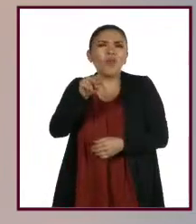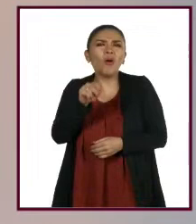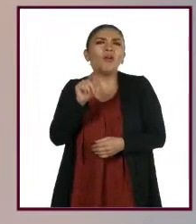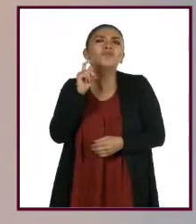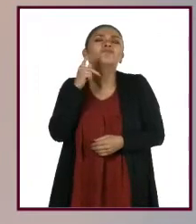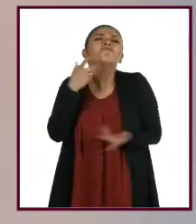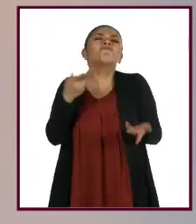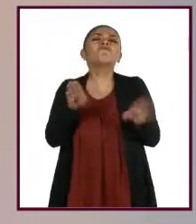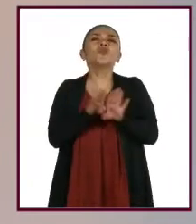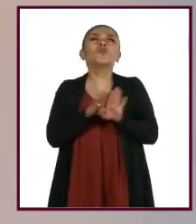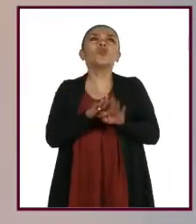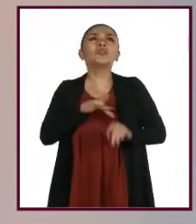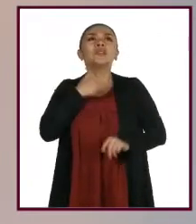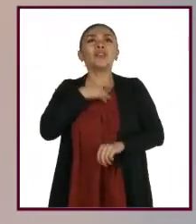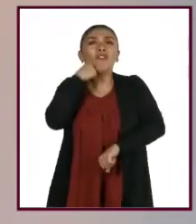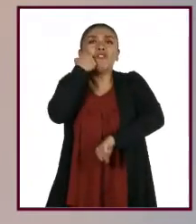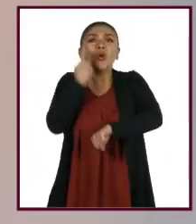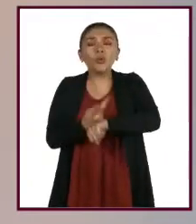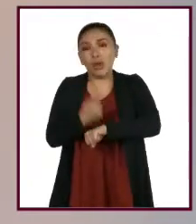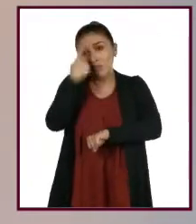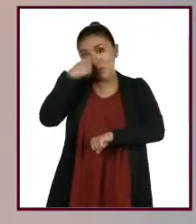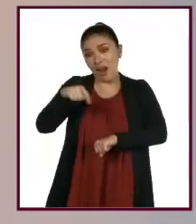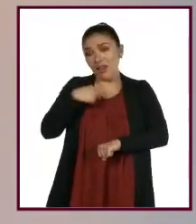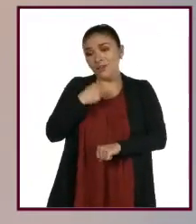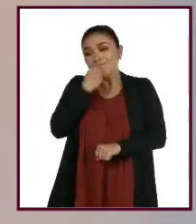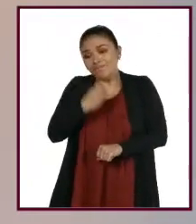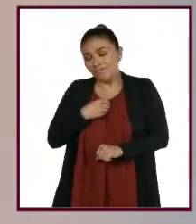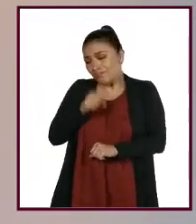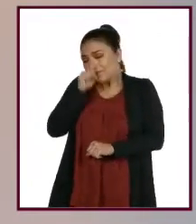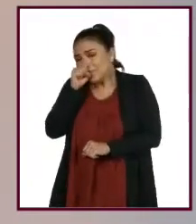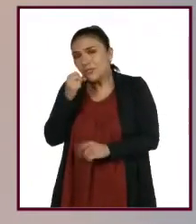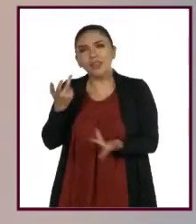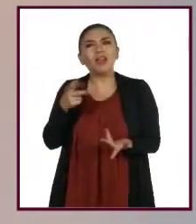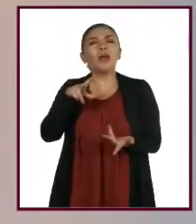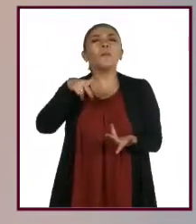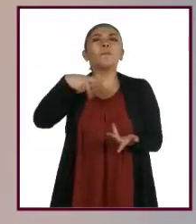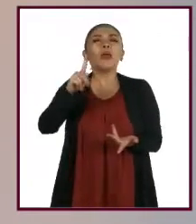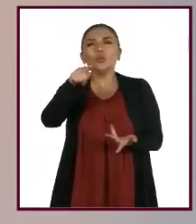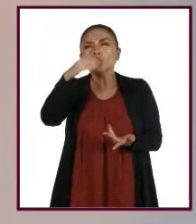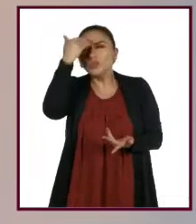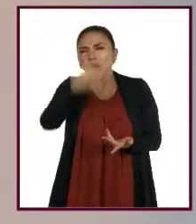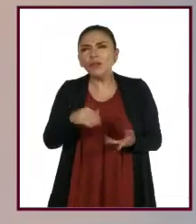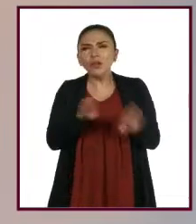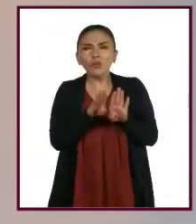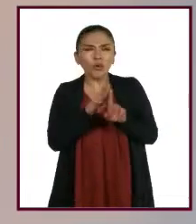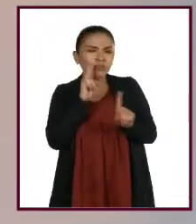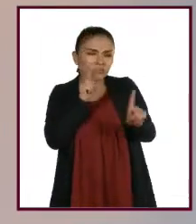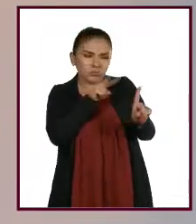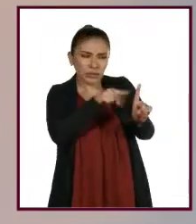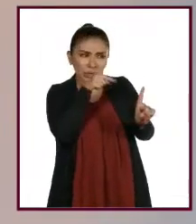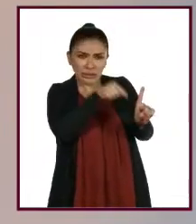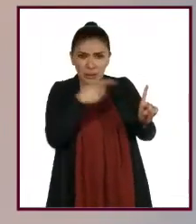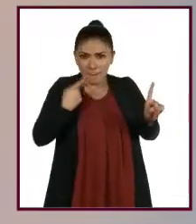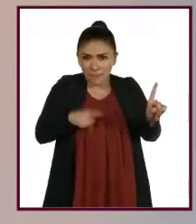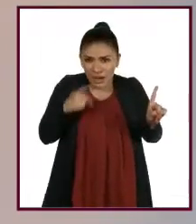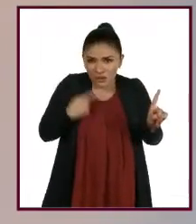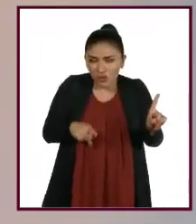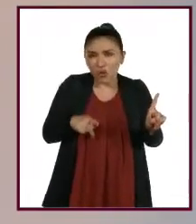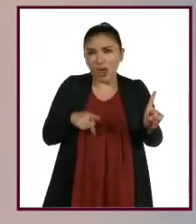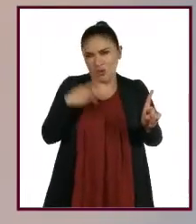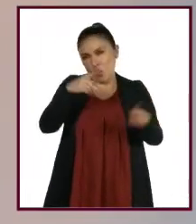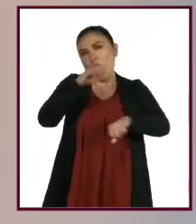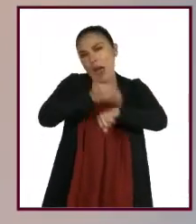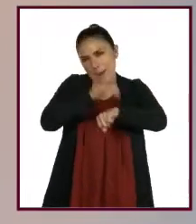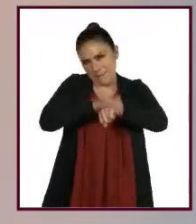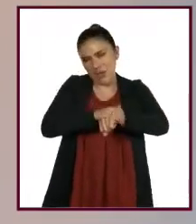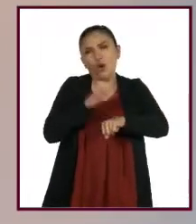a tomar, el llegar a tener ese consumo. Entonces, saber si la persona cercana,